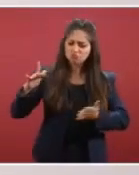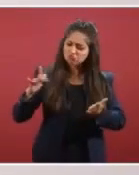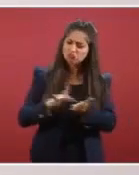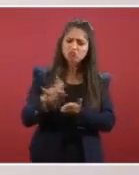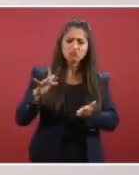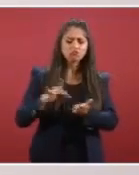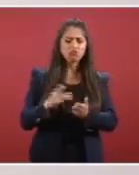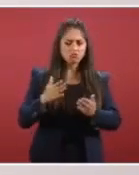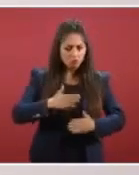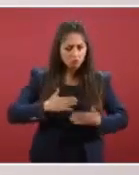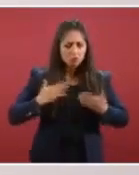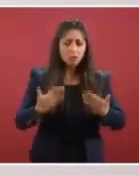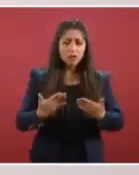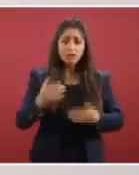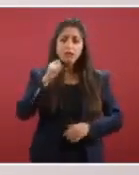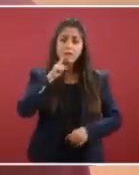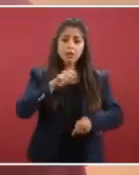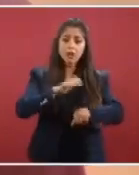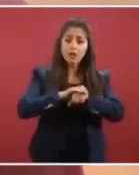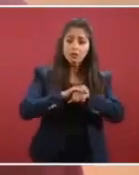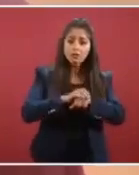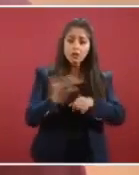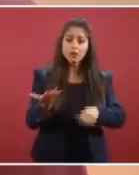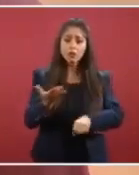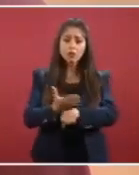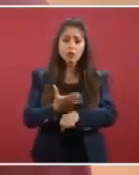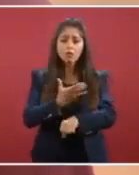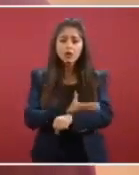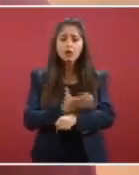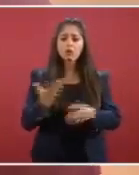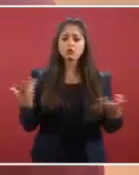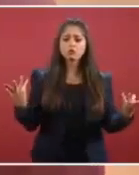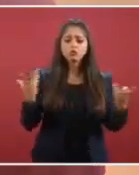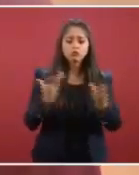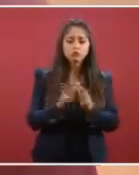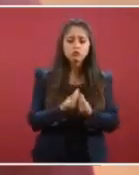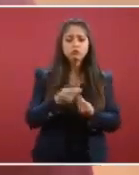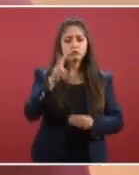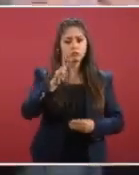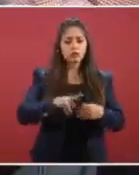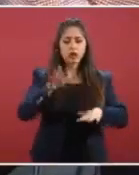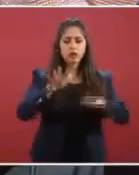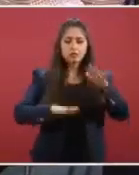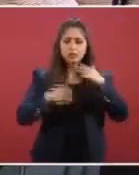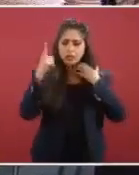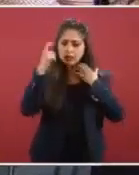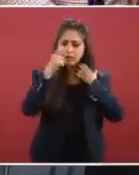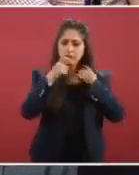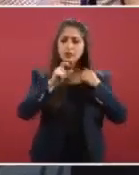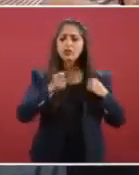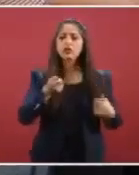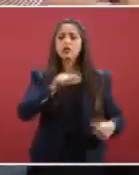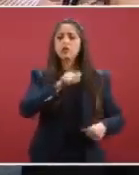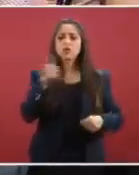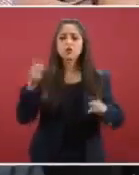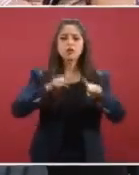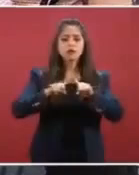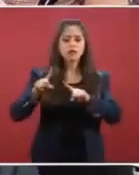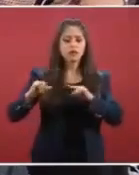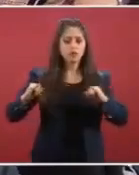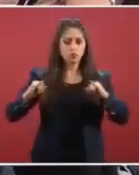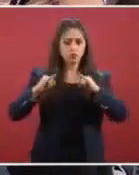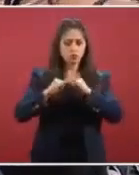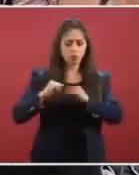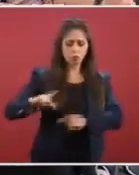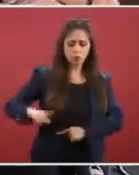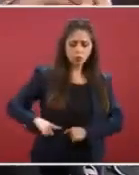que han compartido muchos momentos difíciles junto conmigo. A las instituciones públicas y privadas